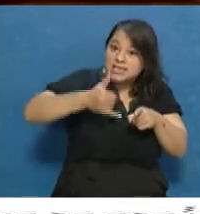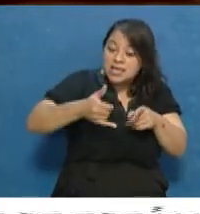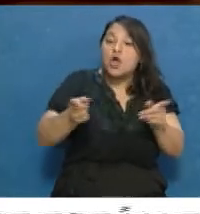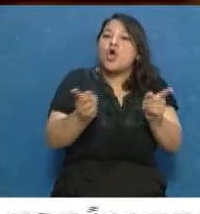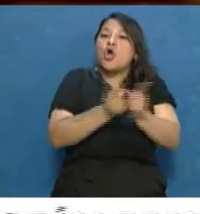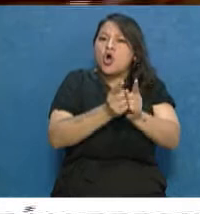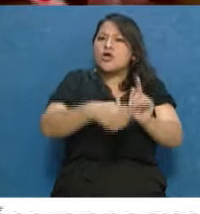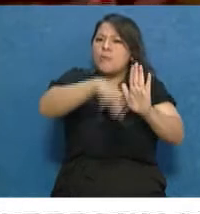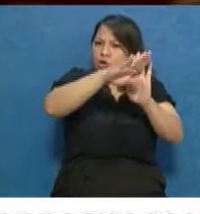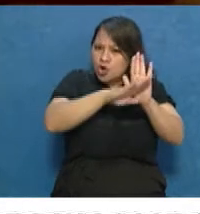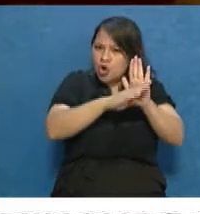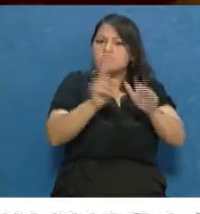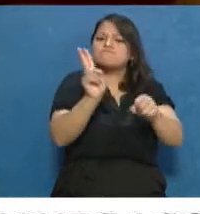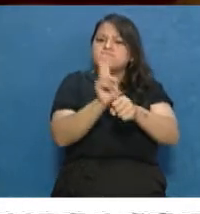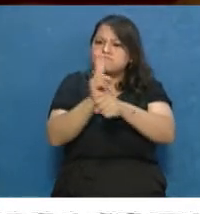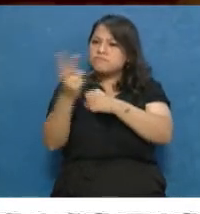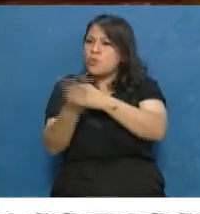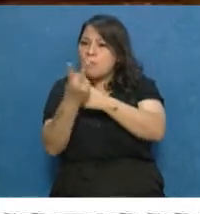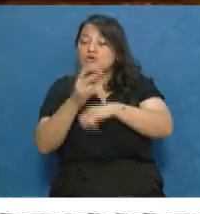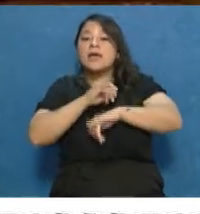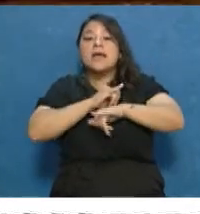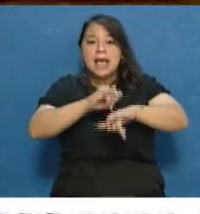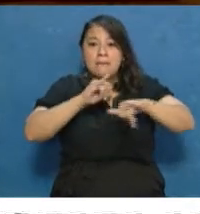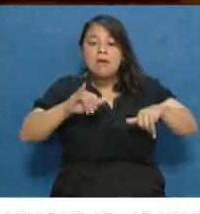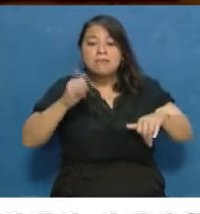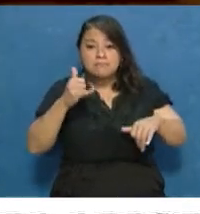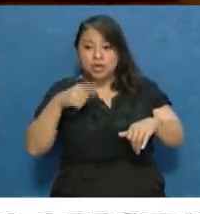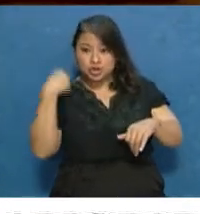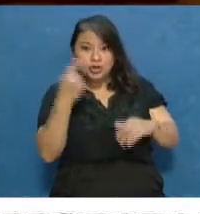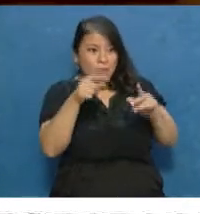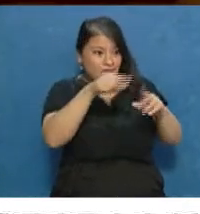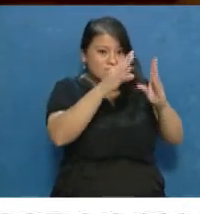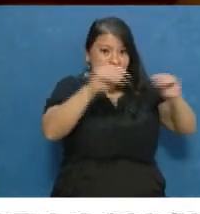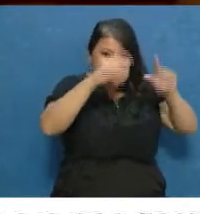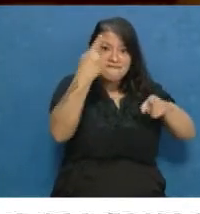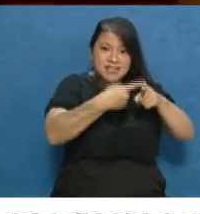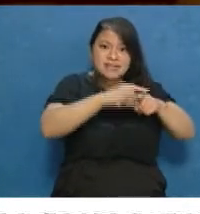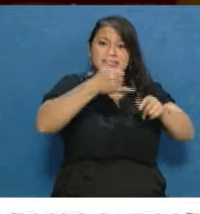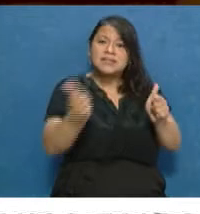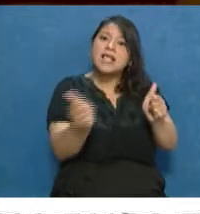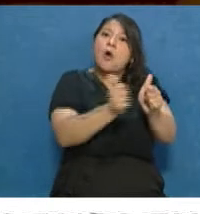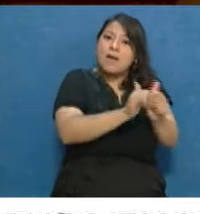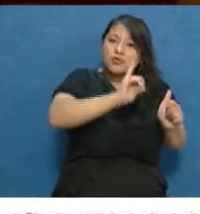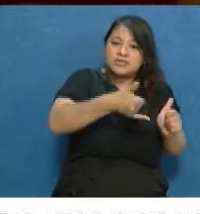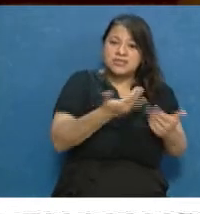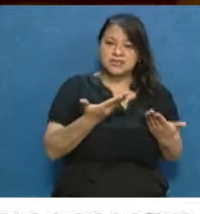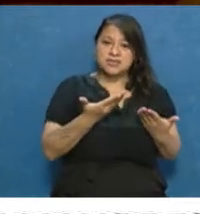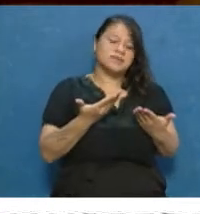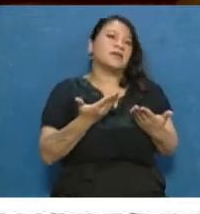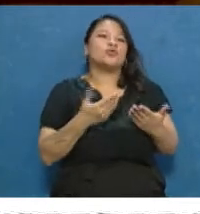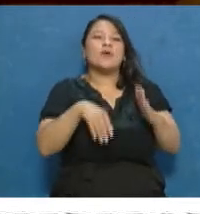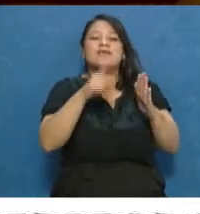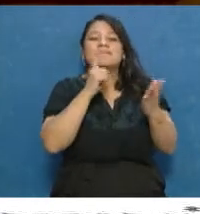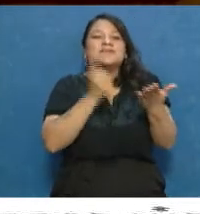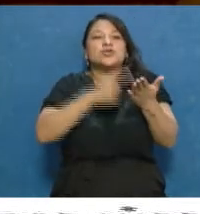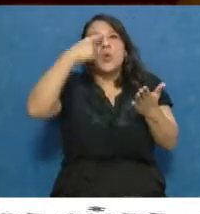y cuidándose. Por esto nuestra campaña va a ser, nosotros te acompañamos a que festejes la Navidad. Todas estas medidas que hemos tomado las estamos tomando pensando en estos